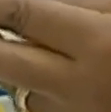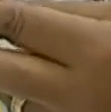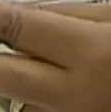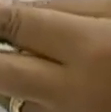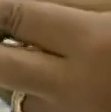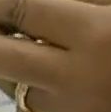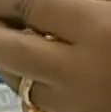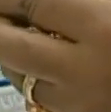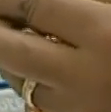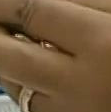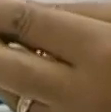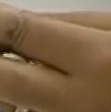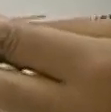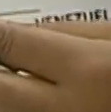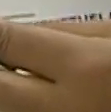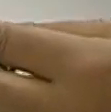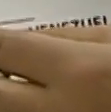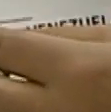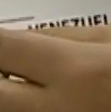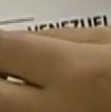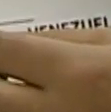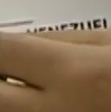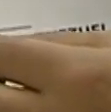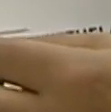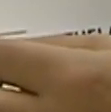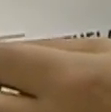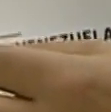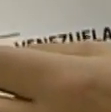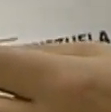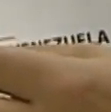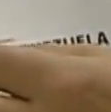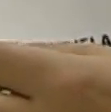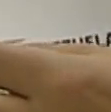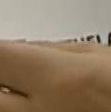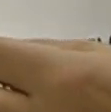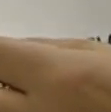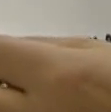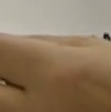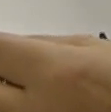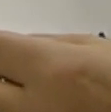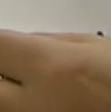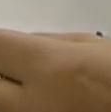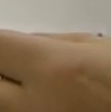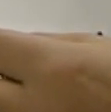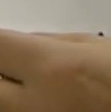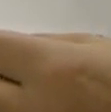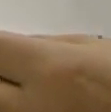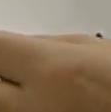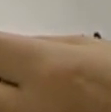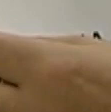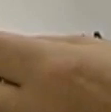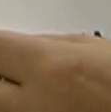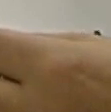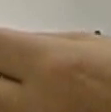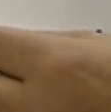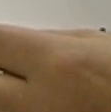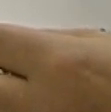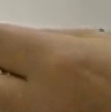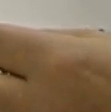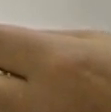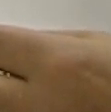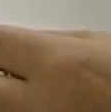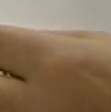libre, Dios nos libre, 1080 fallecidos. Y tuviéramos 1620